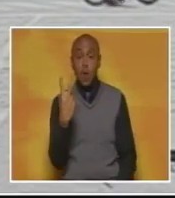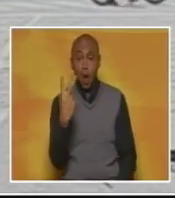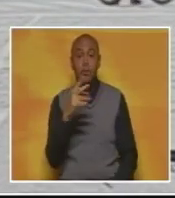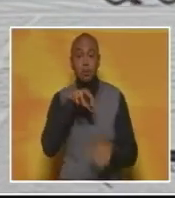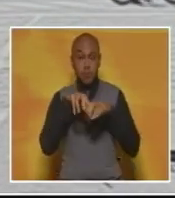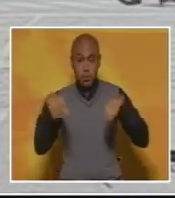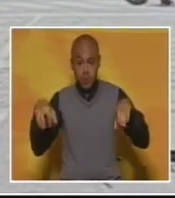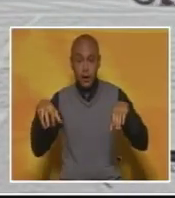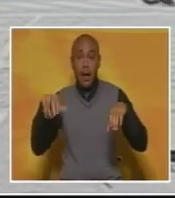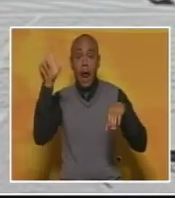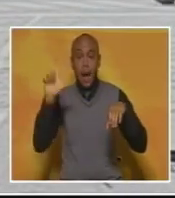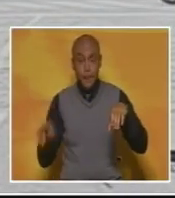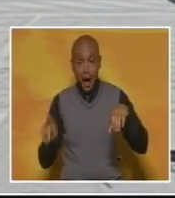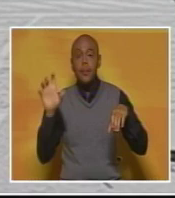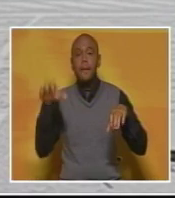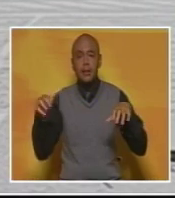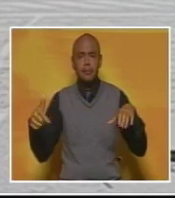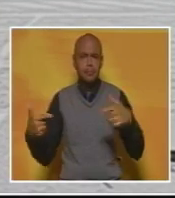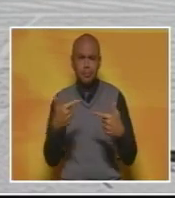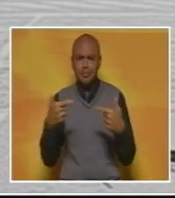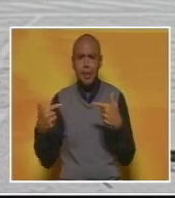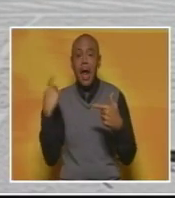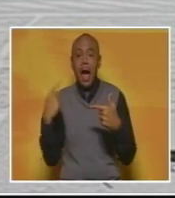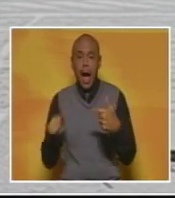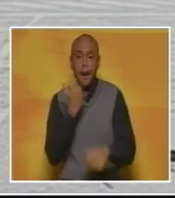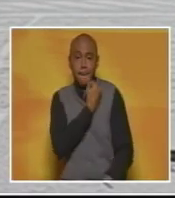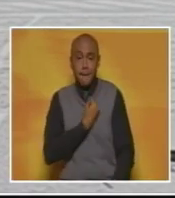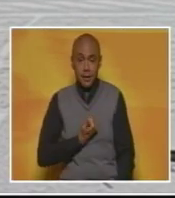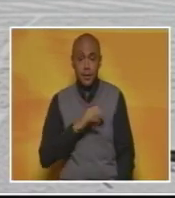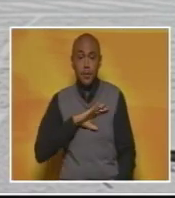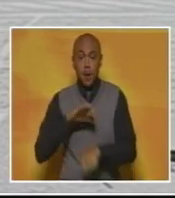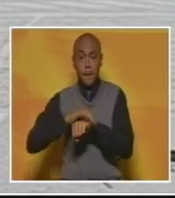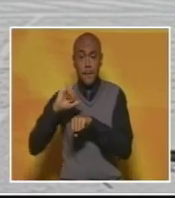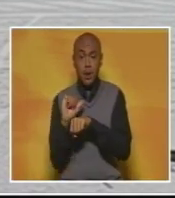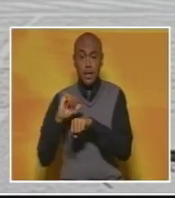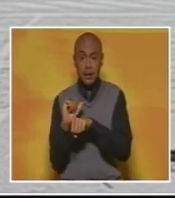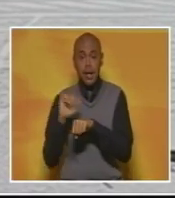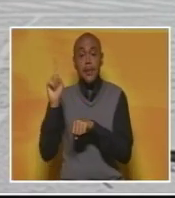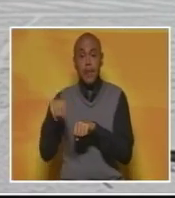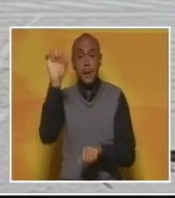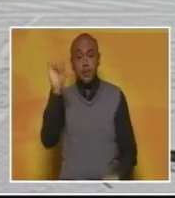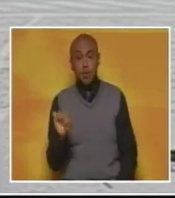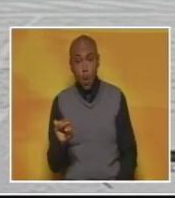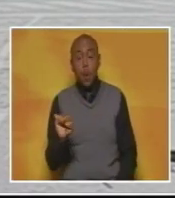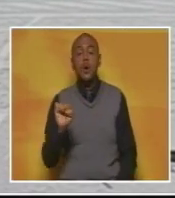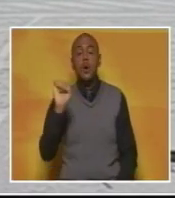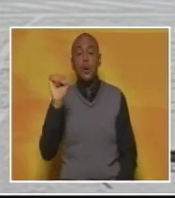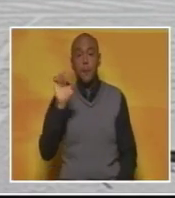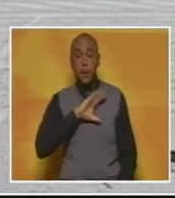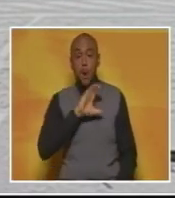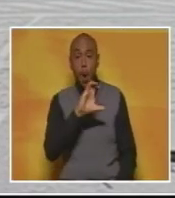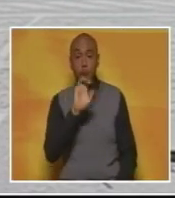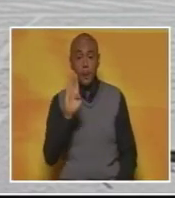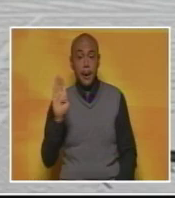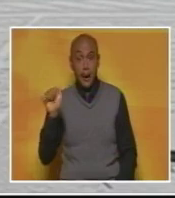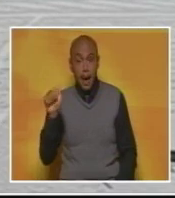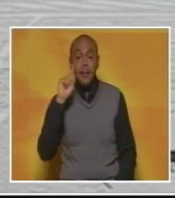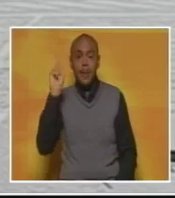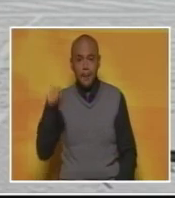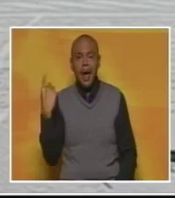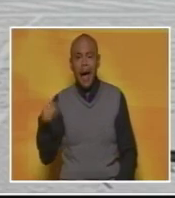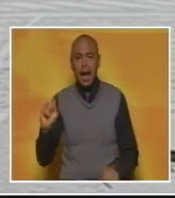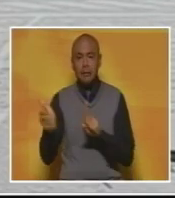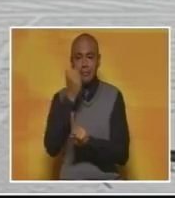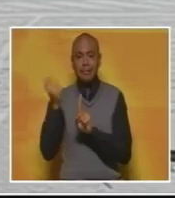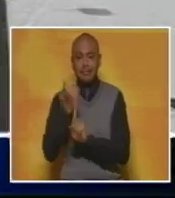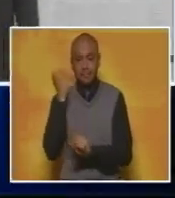el departamento de La Paz, donde ya hay personas heridas y gasificación por parte de la policía, y en la zona sur de Cochabamba, donde también se registran similares